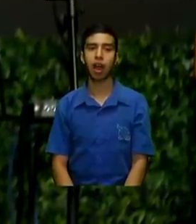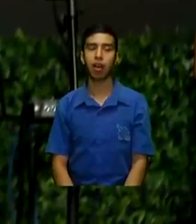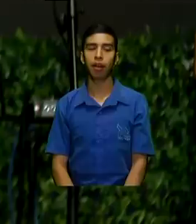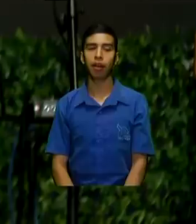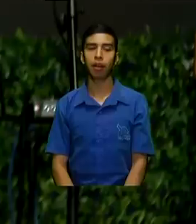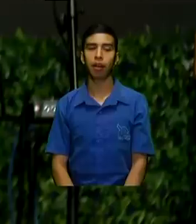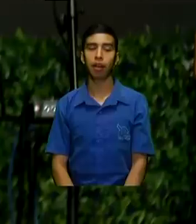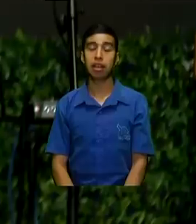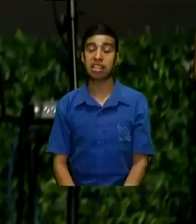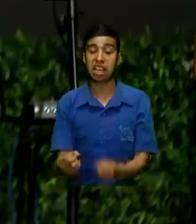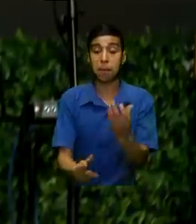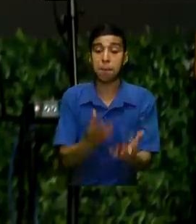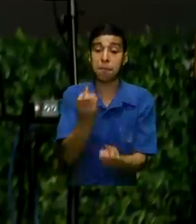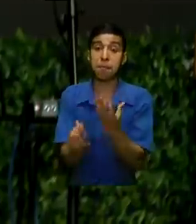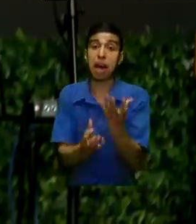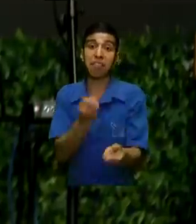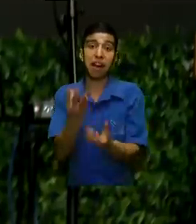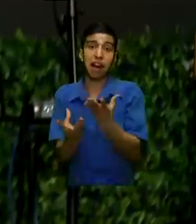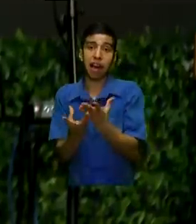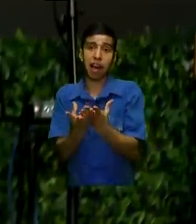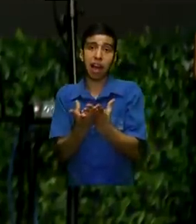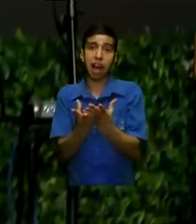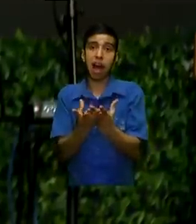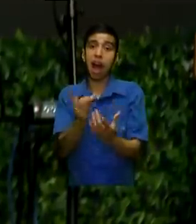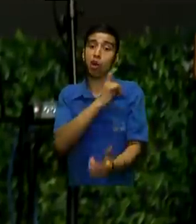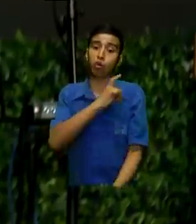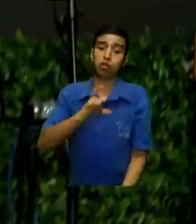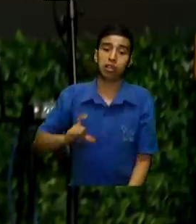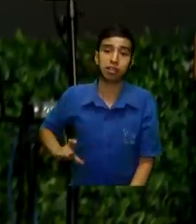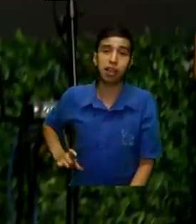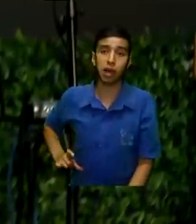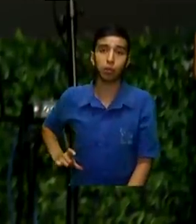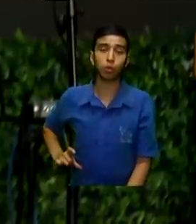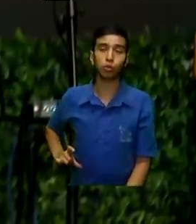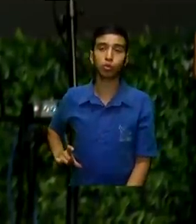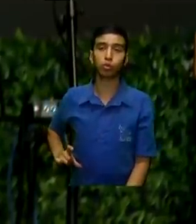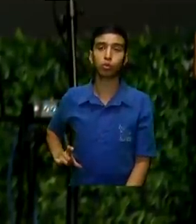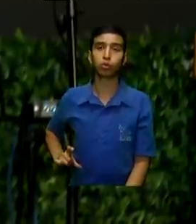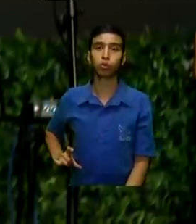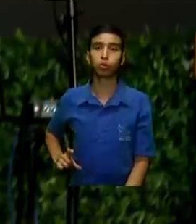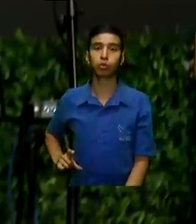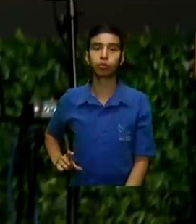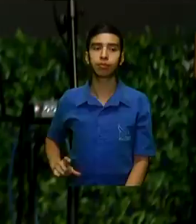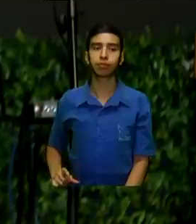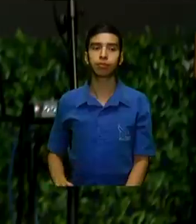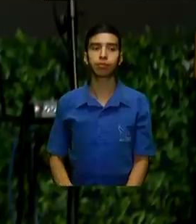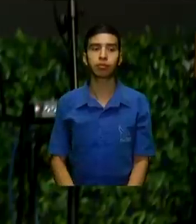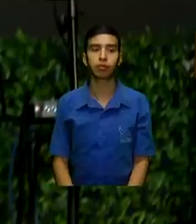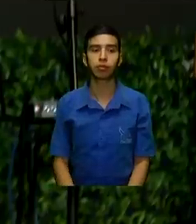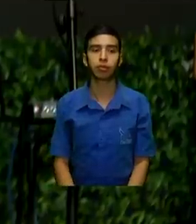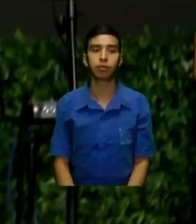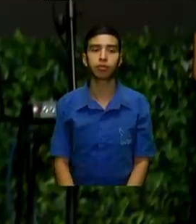encendían. Como ellos decían que eran la luz del mundo, entonces iluminen Roma.